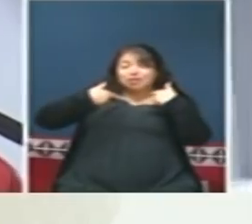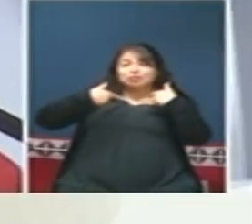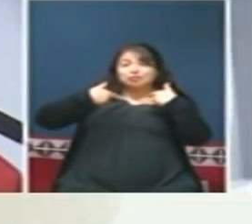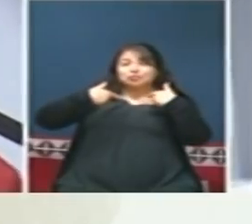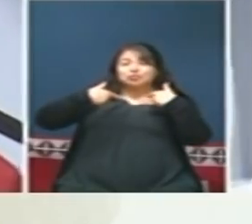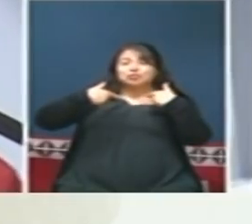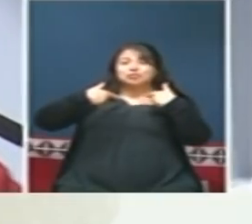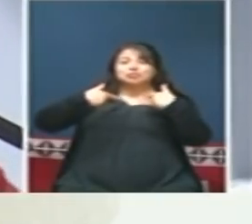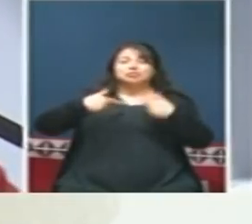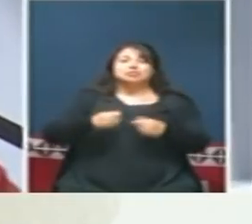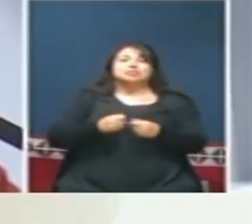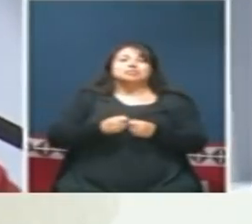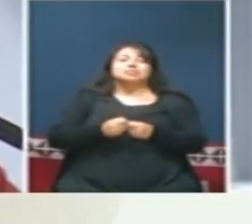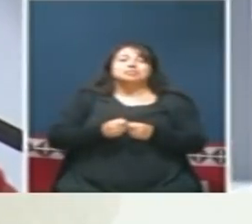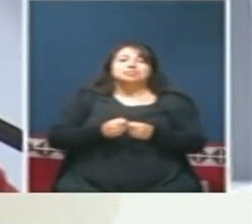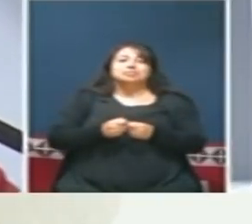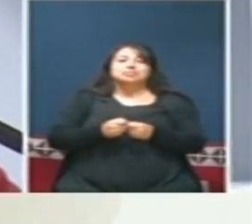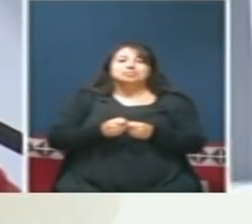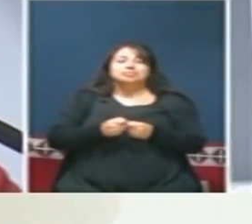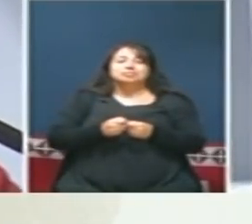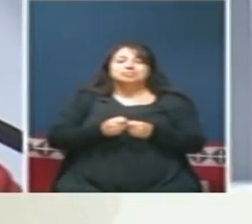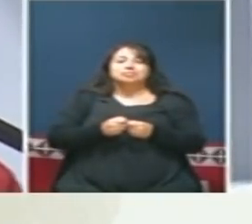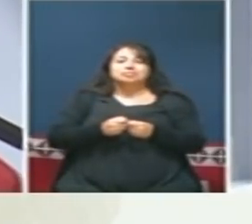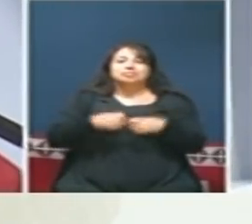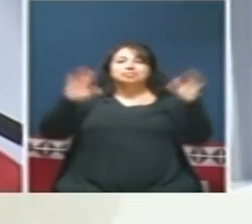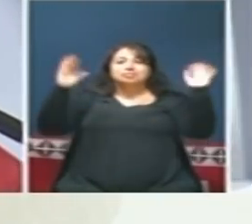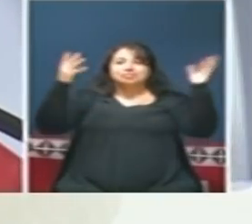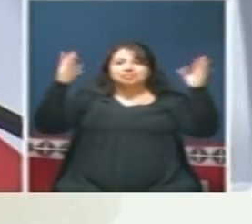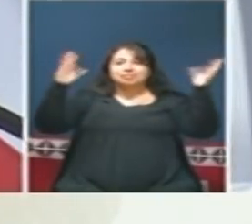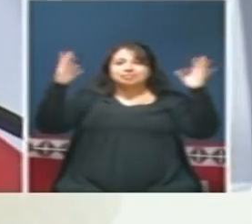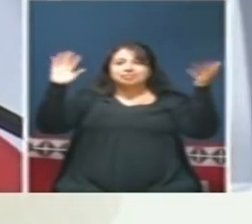la nueva evangelización.